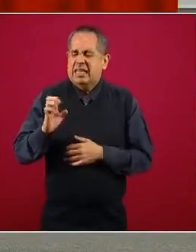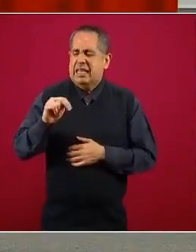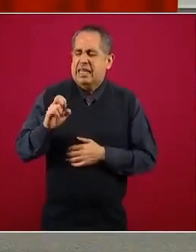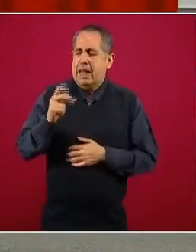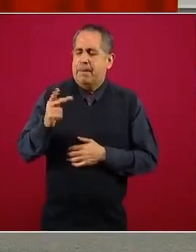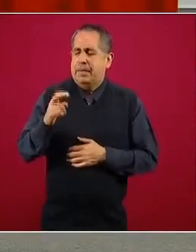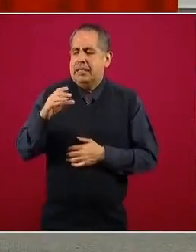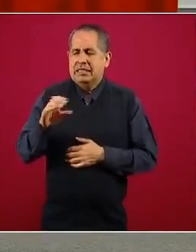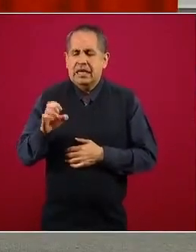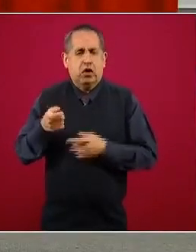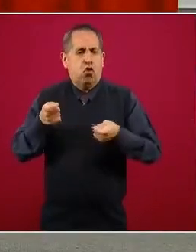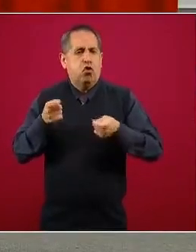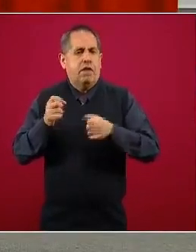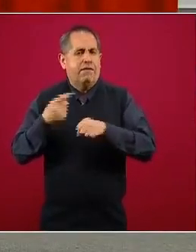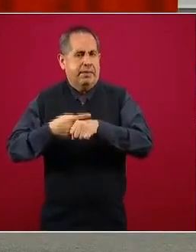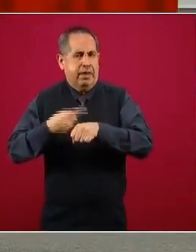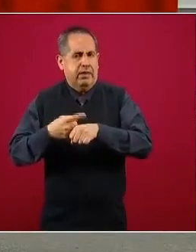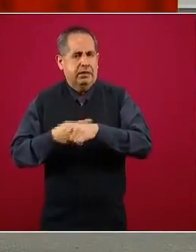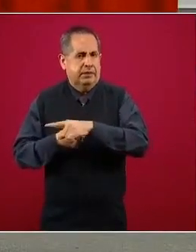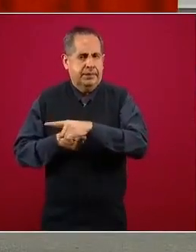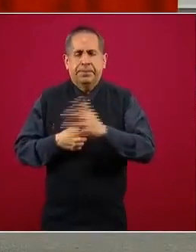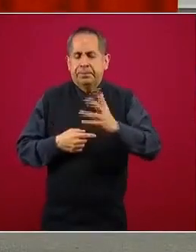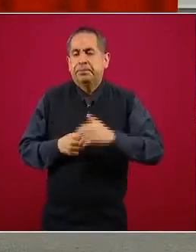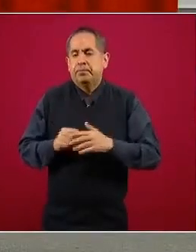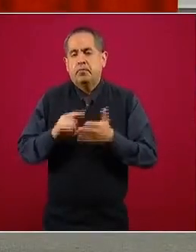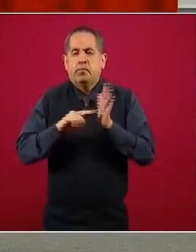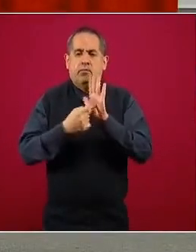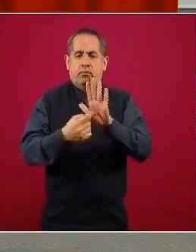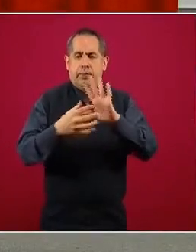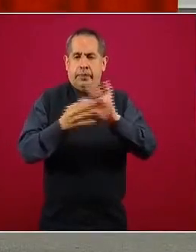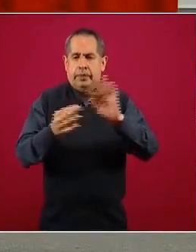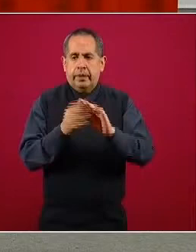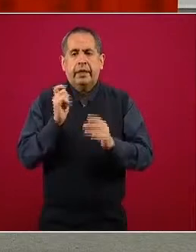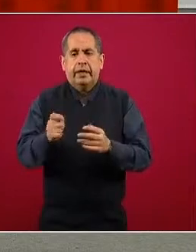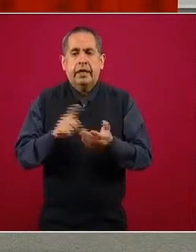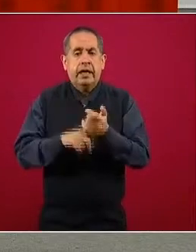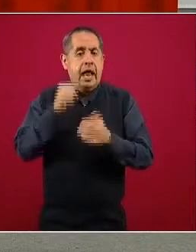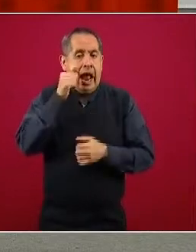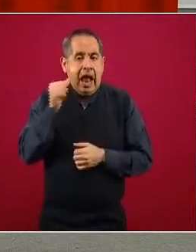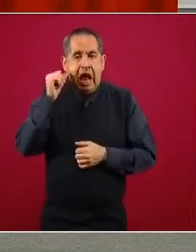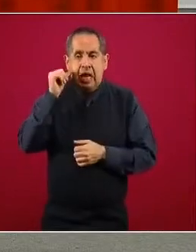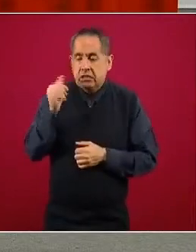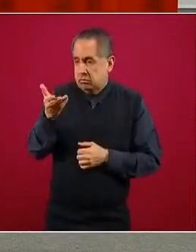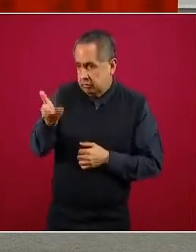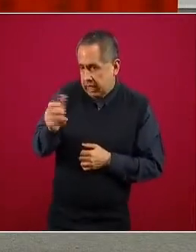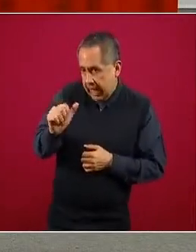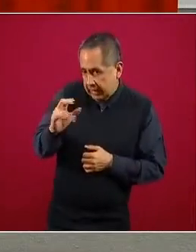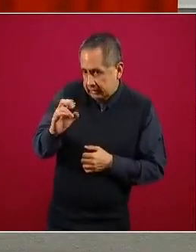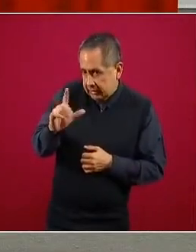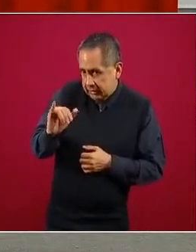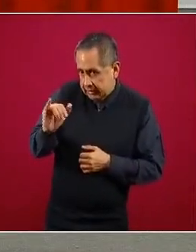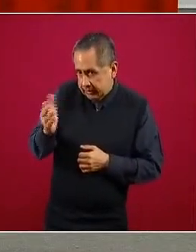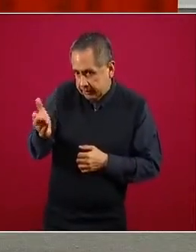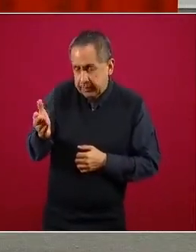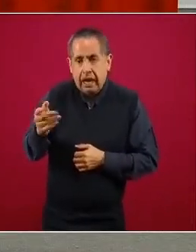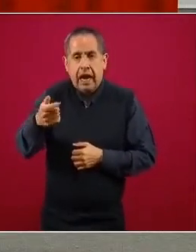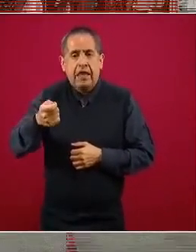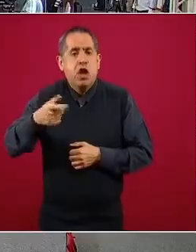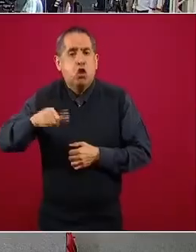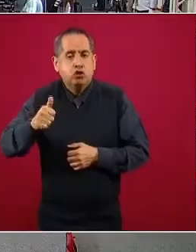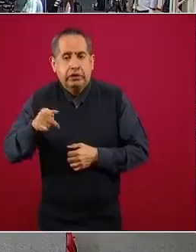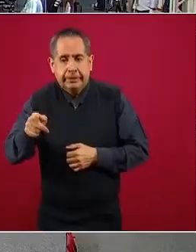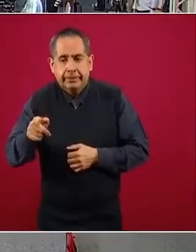CENAPRESE, va a presentar justo lo que ayer comentábamos, estimada Araceli Aranday de Canal